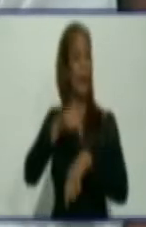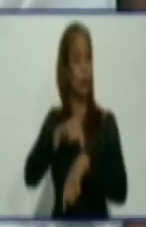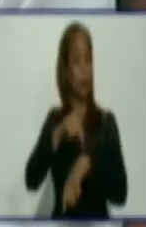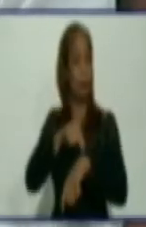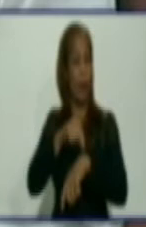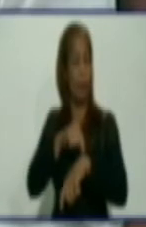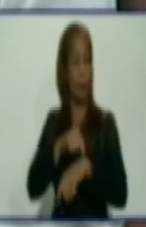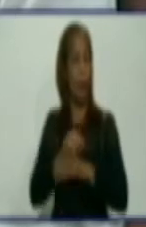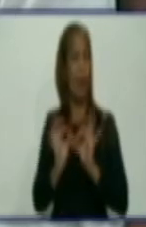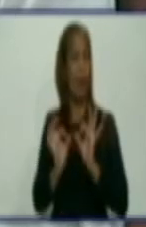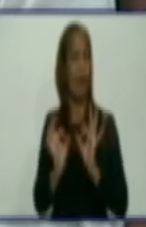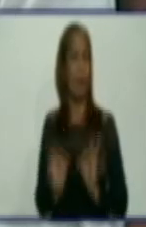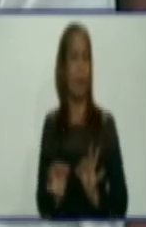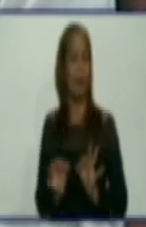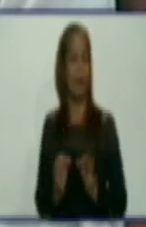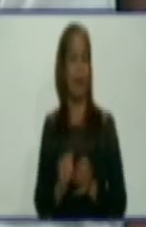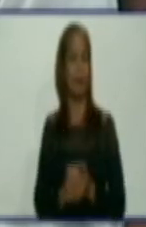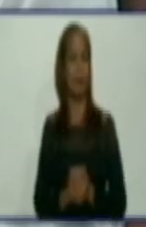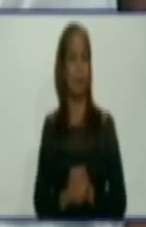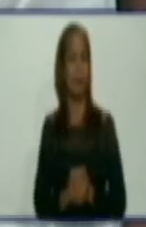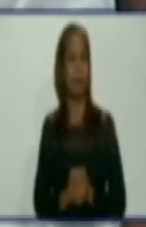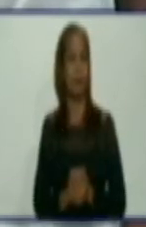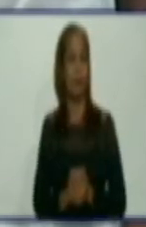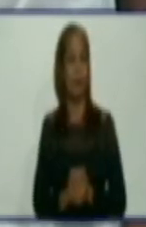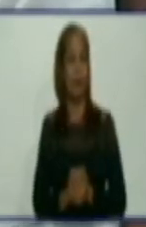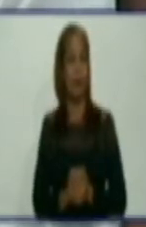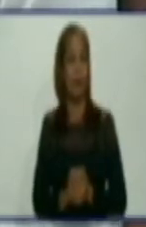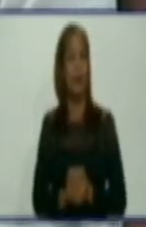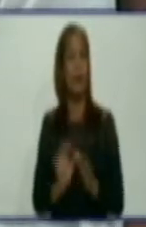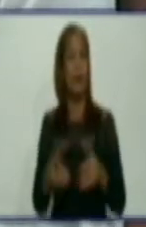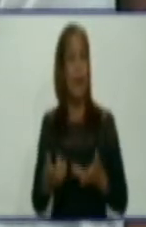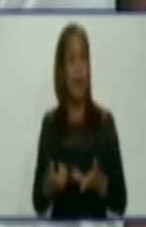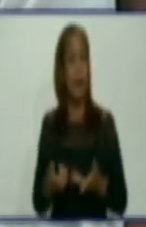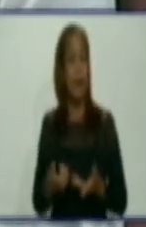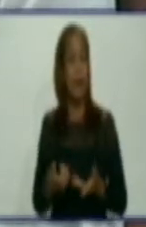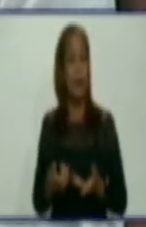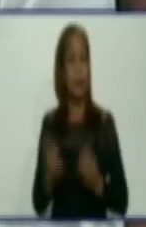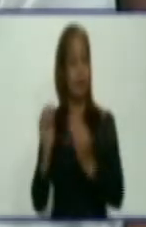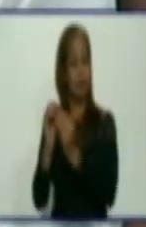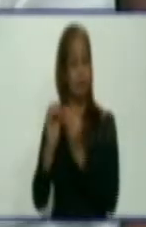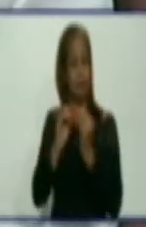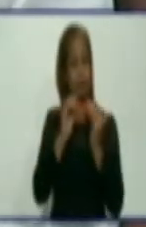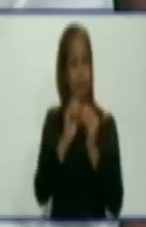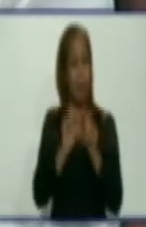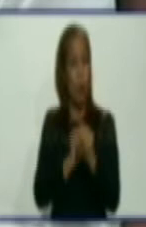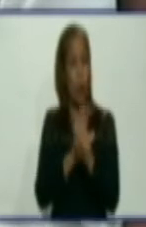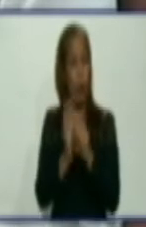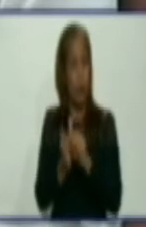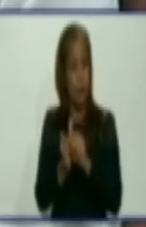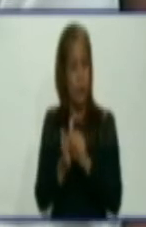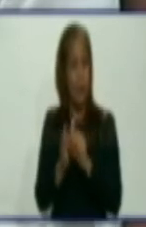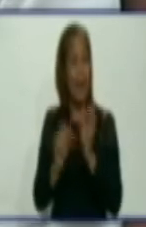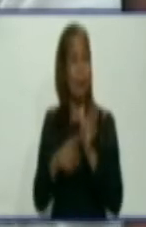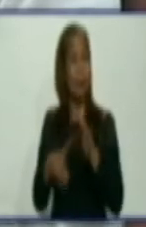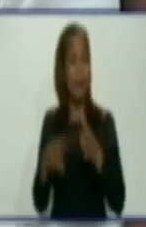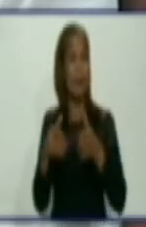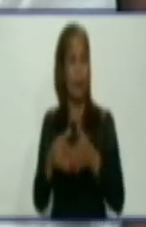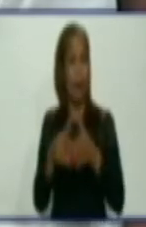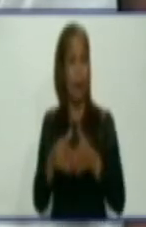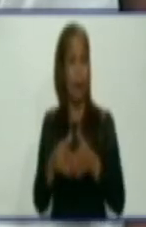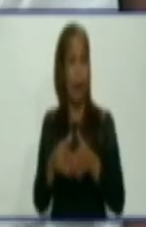Es verdad que este brote en la provincia al inicio nos tomó